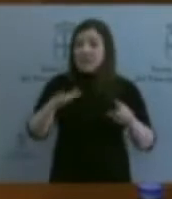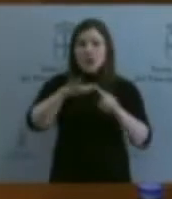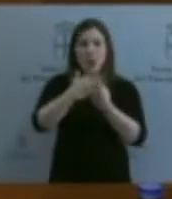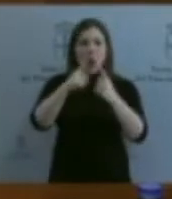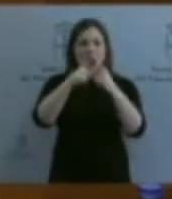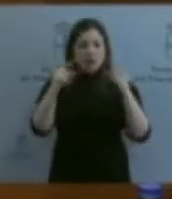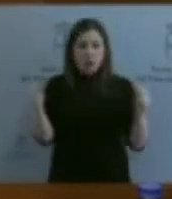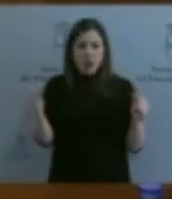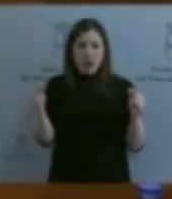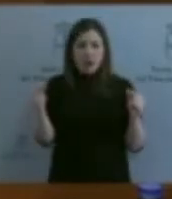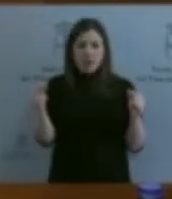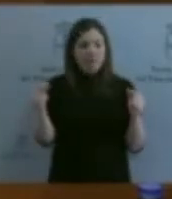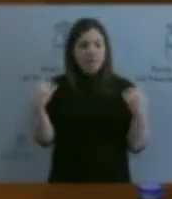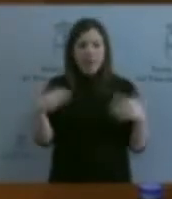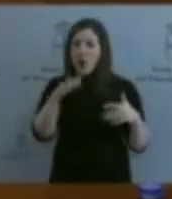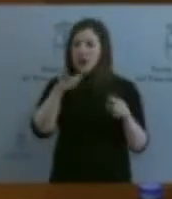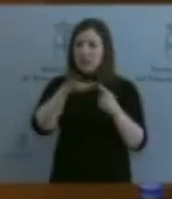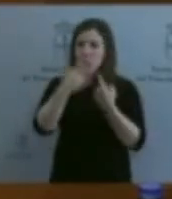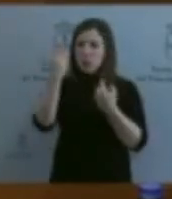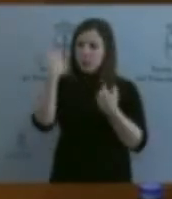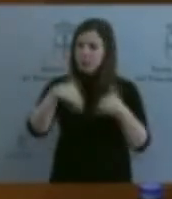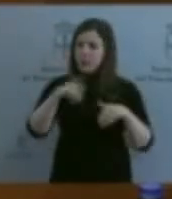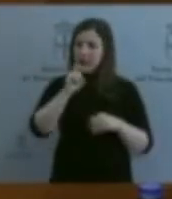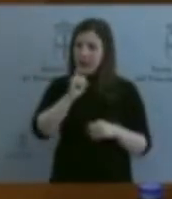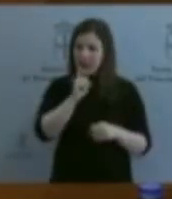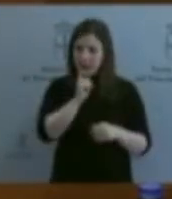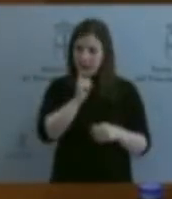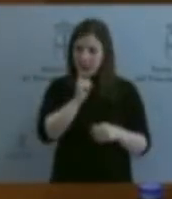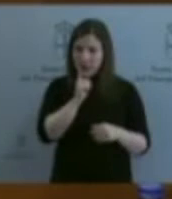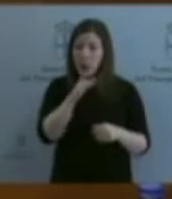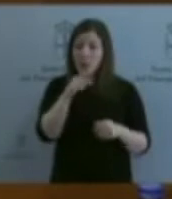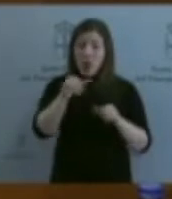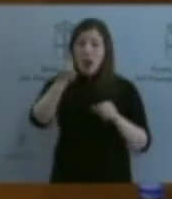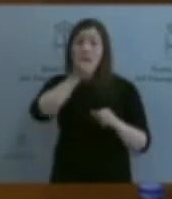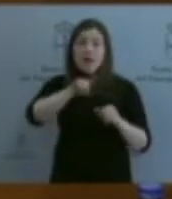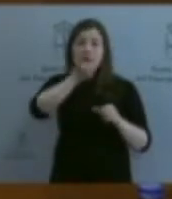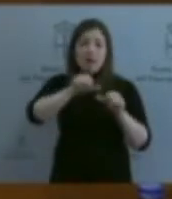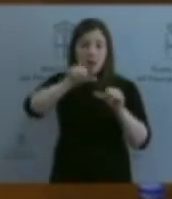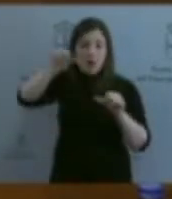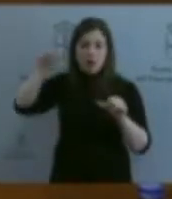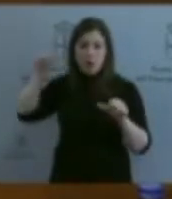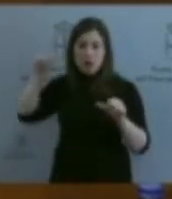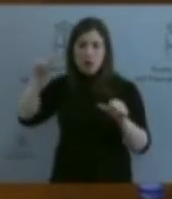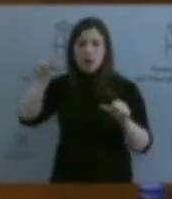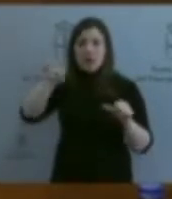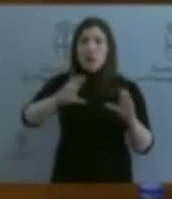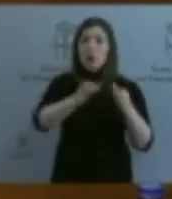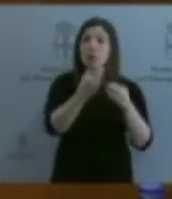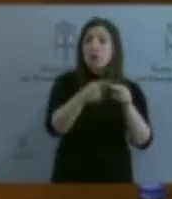errores pasados. También ha quedado claro que hay partidos que han visto en esta crisis la oportunidad de hacer